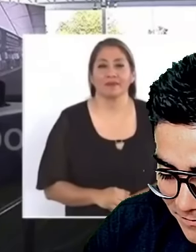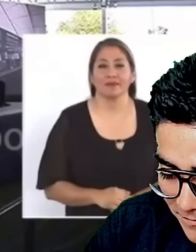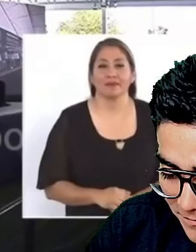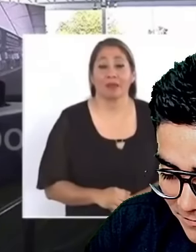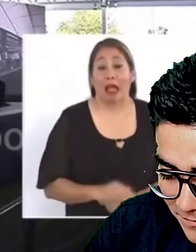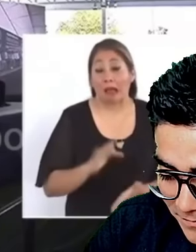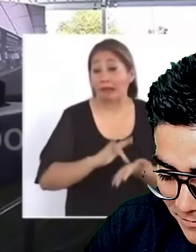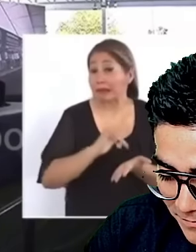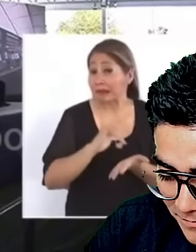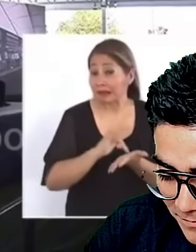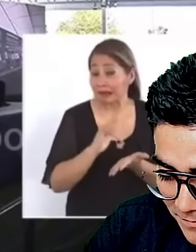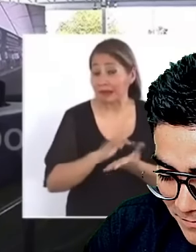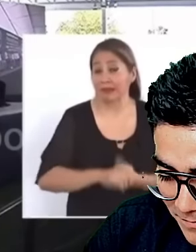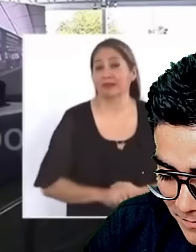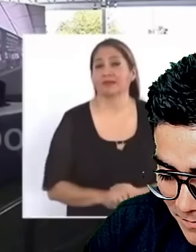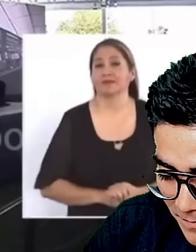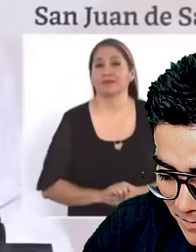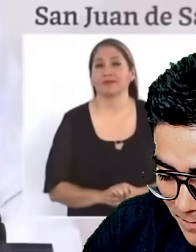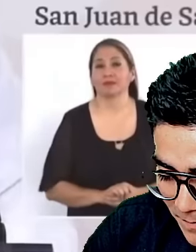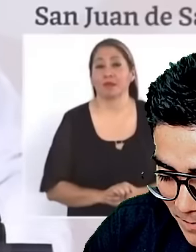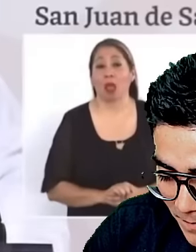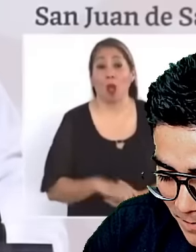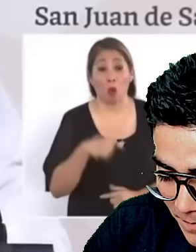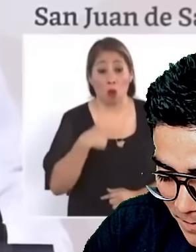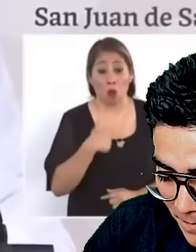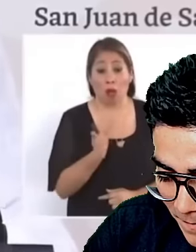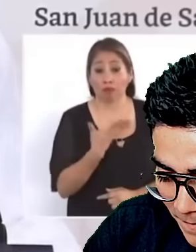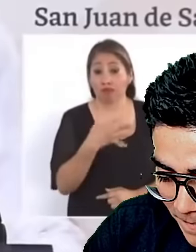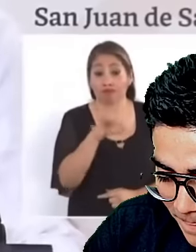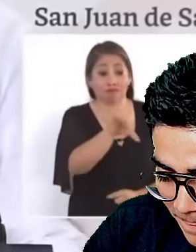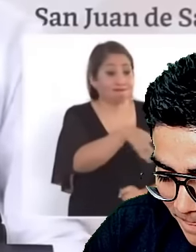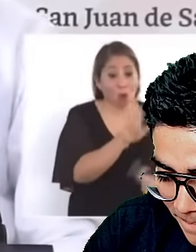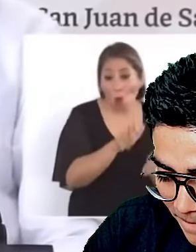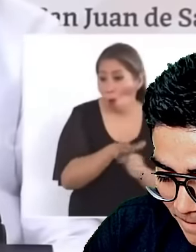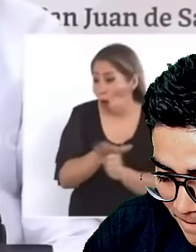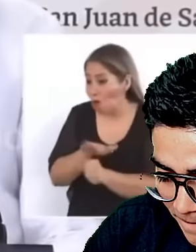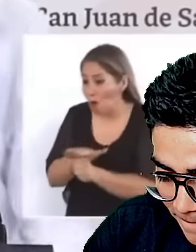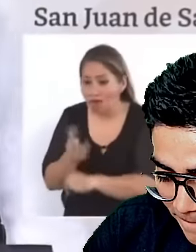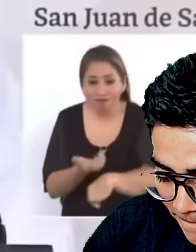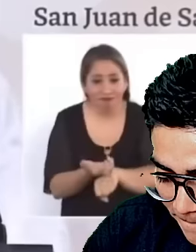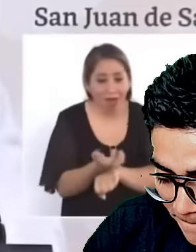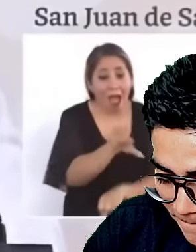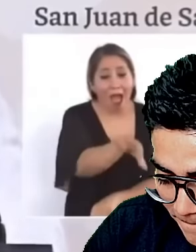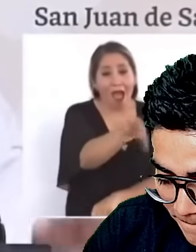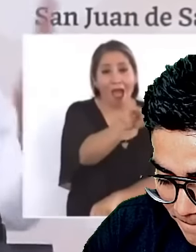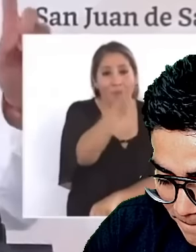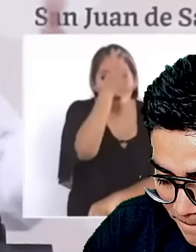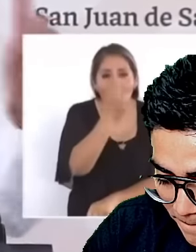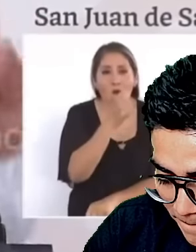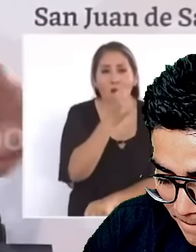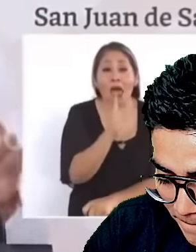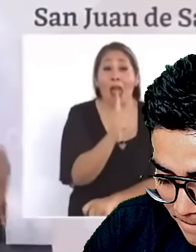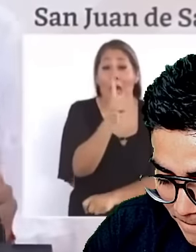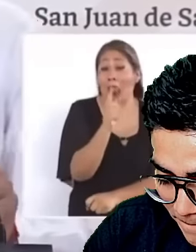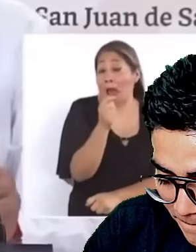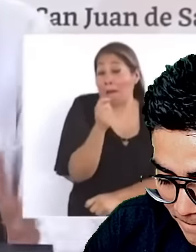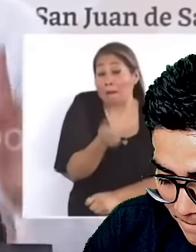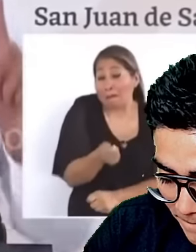Y le agradezco por escoger nuestro estado como parte de su primera